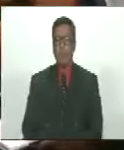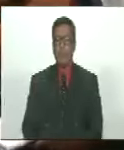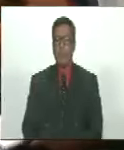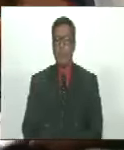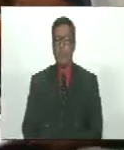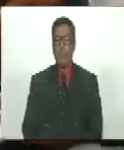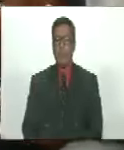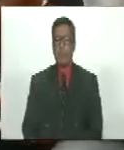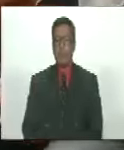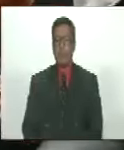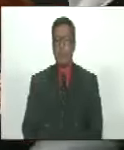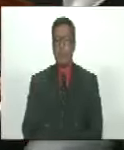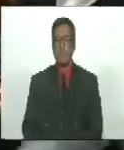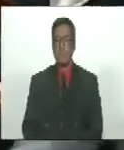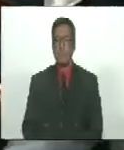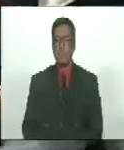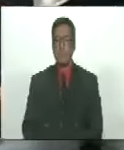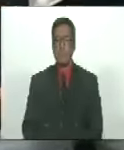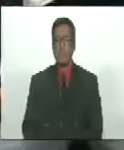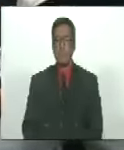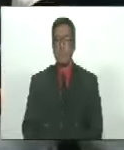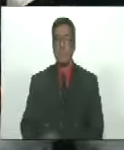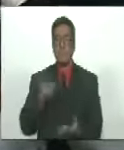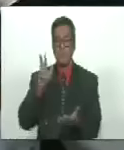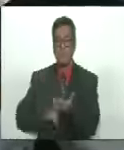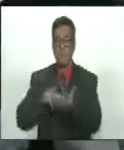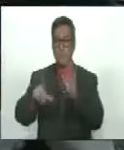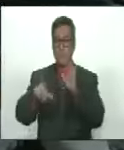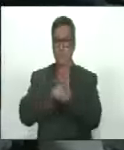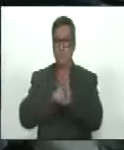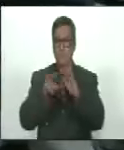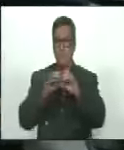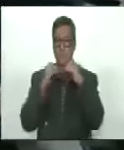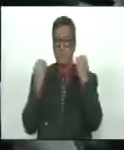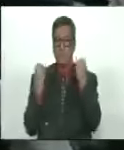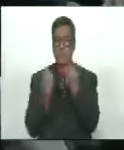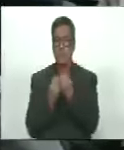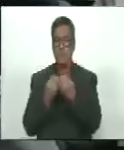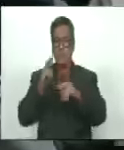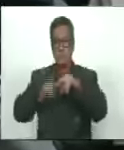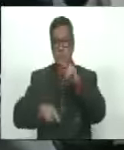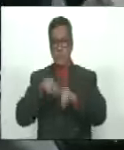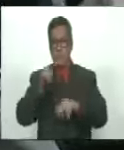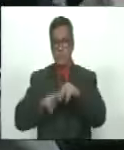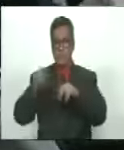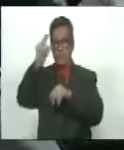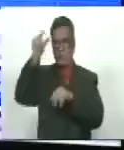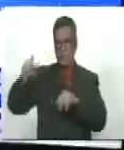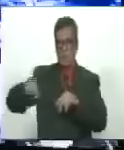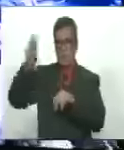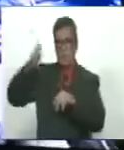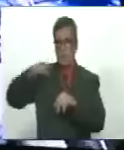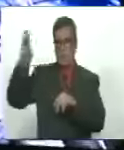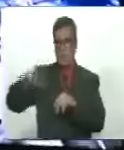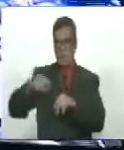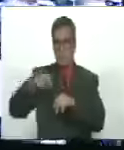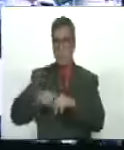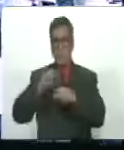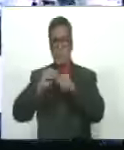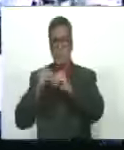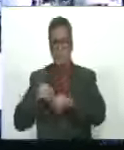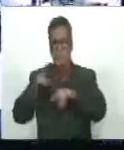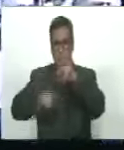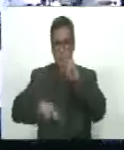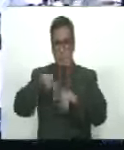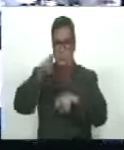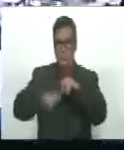en la Asamblea Nacional y la aprobación de la ley orgánica para la creación de la Guayana Esequiba, para regular la